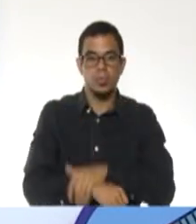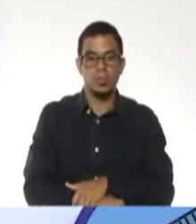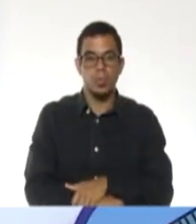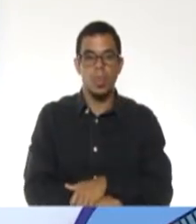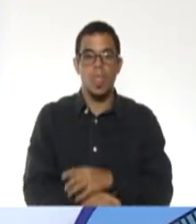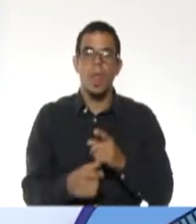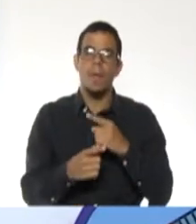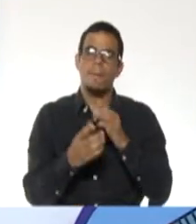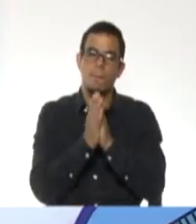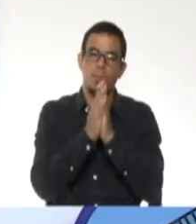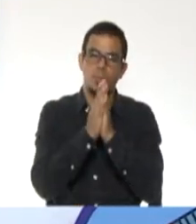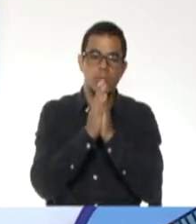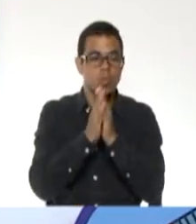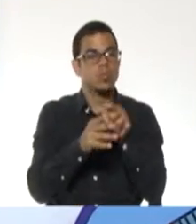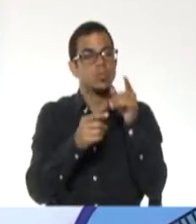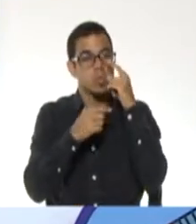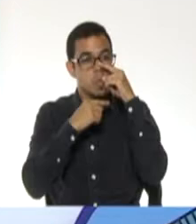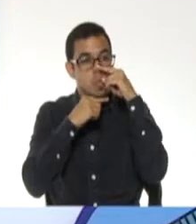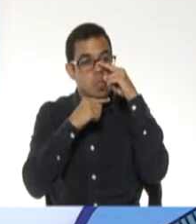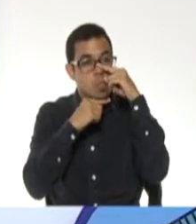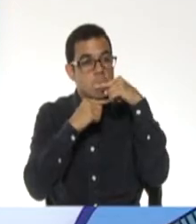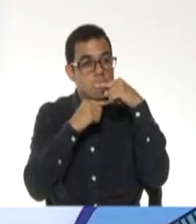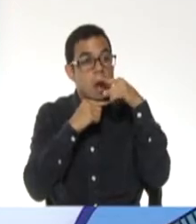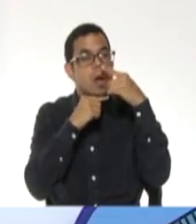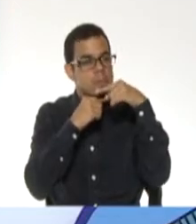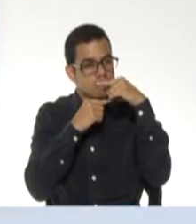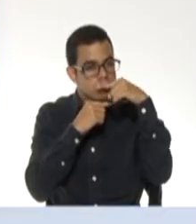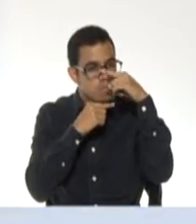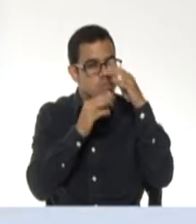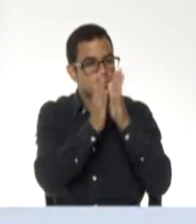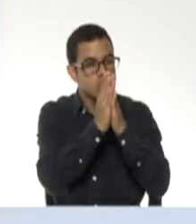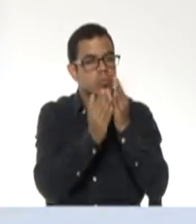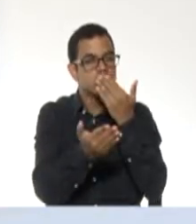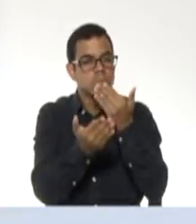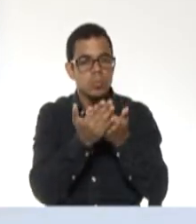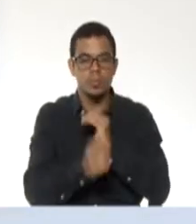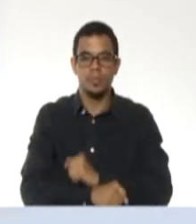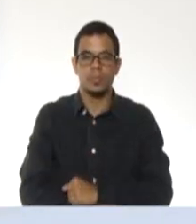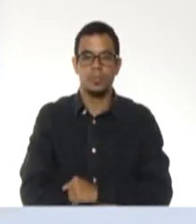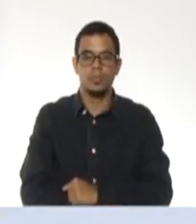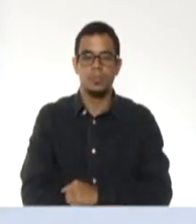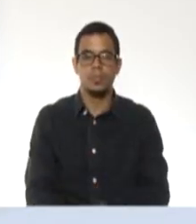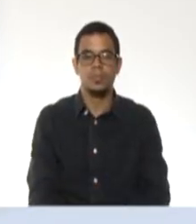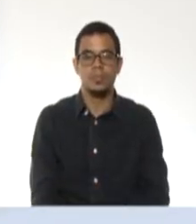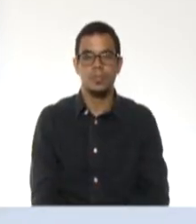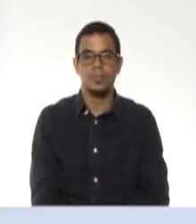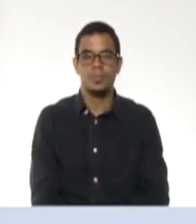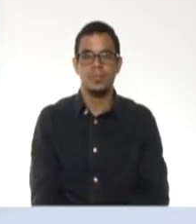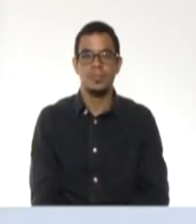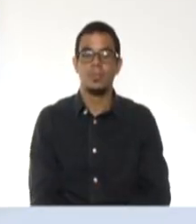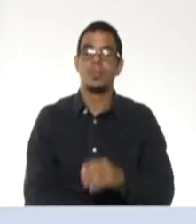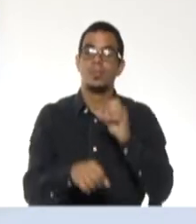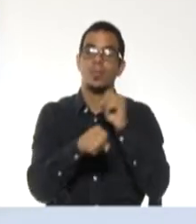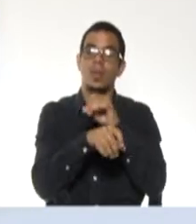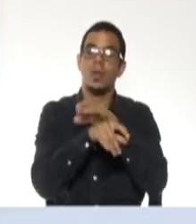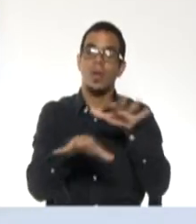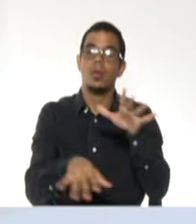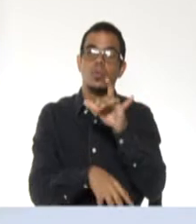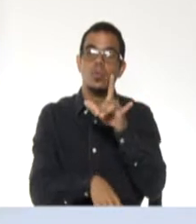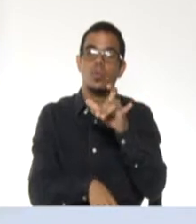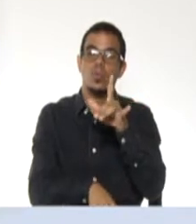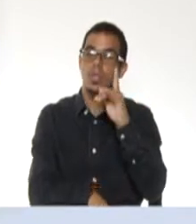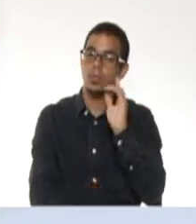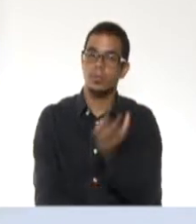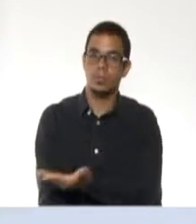postear estas medidas en nuestras redes sociales? Acompáñenme. Tienen a total disposición nuestra cuenta en Instagram